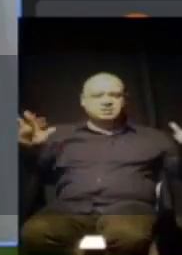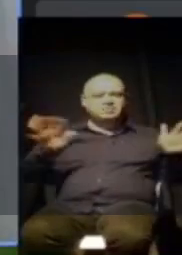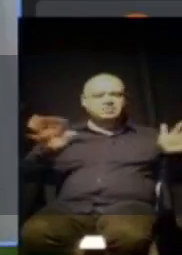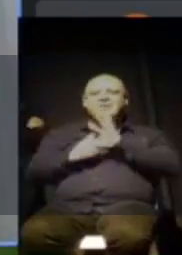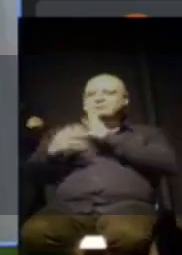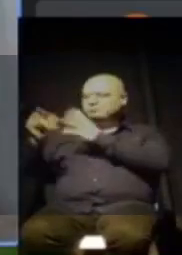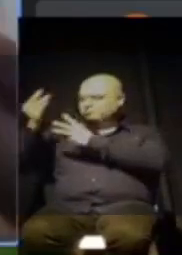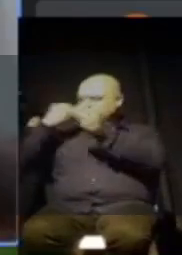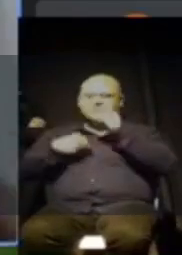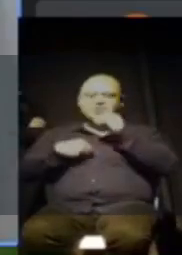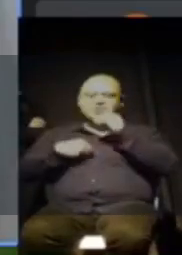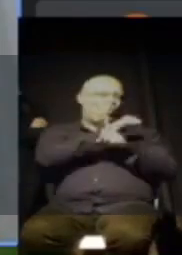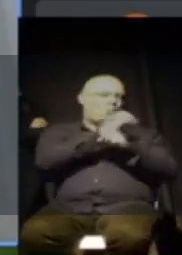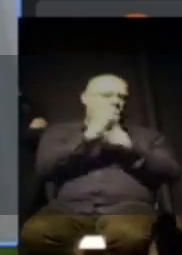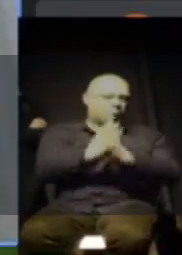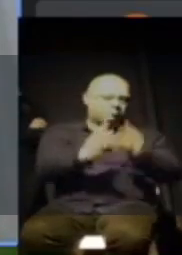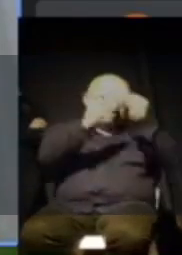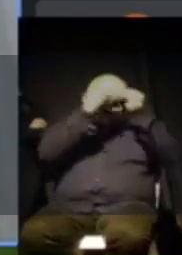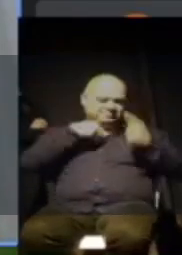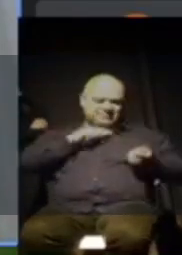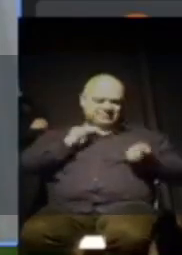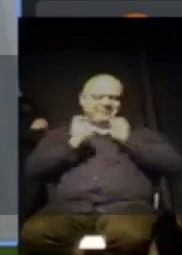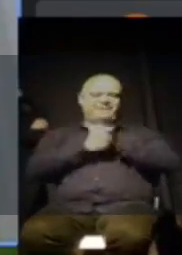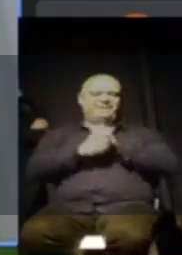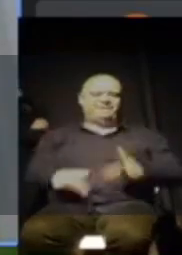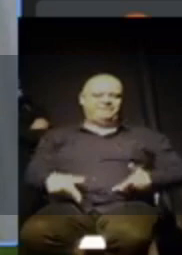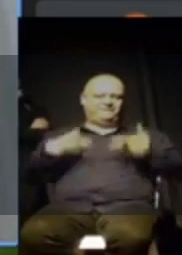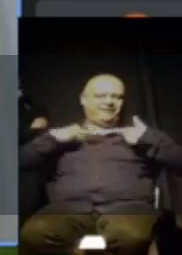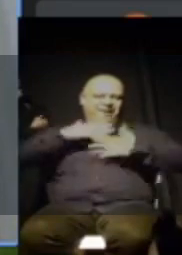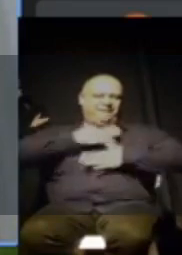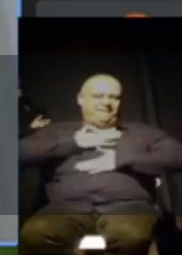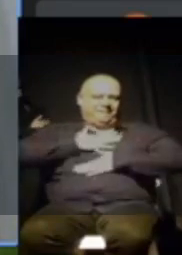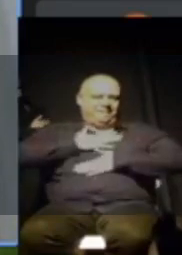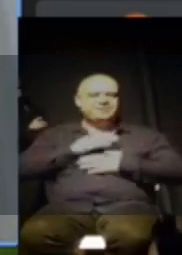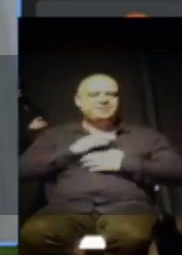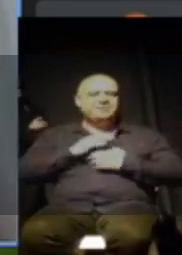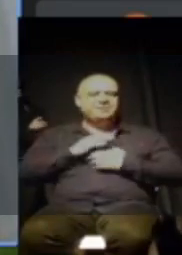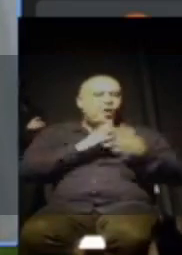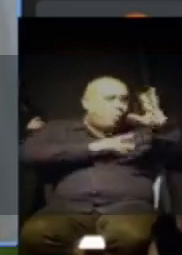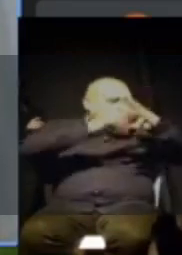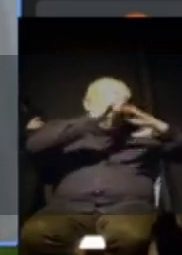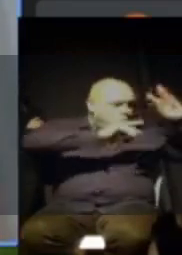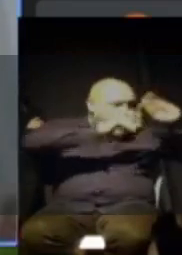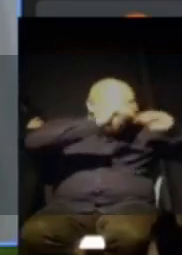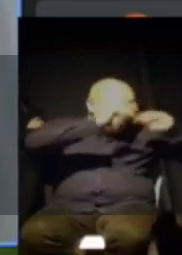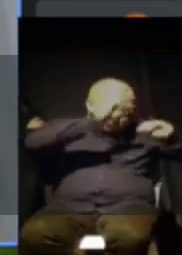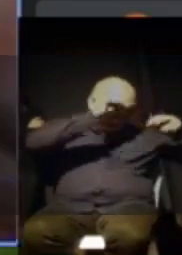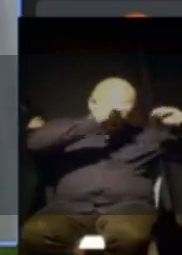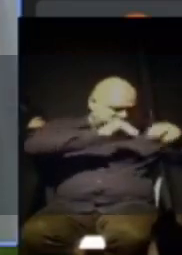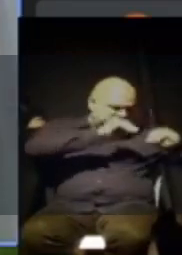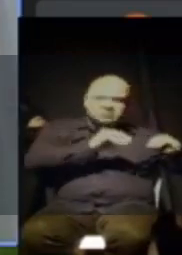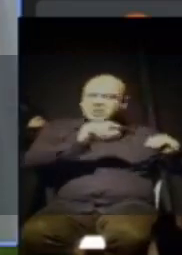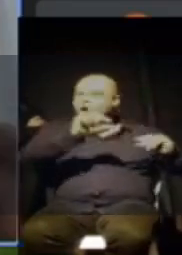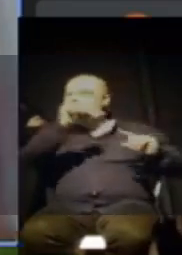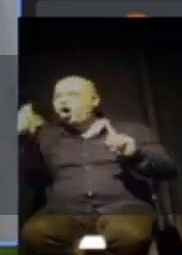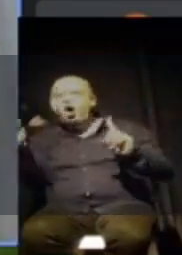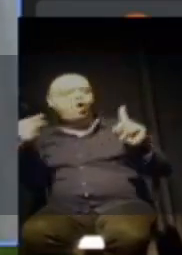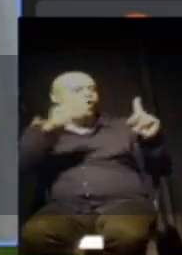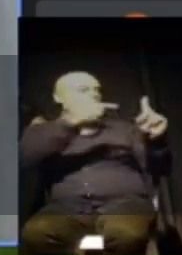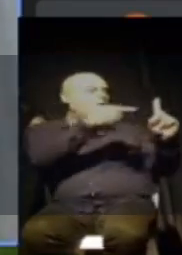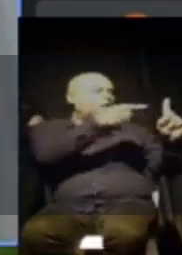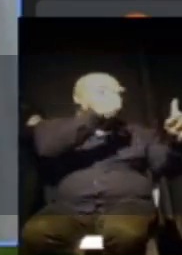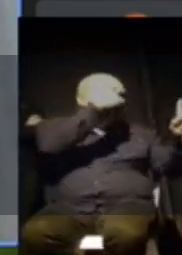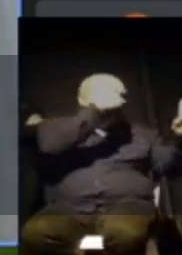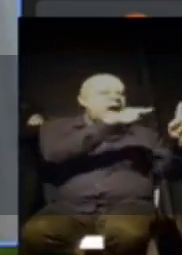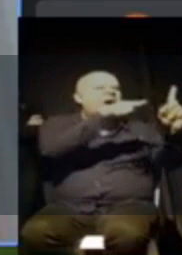nueva cultura y se modifica a sí misma. La persona construye un nuevo imaginario de sí sobre el otro, sobre lo otro, sobre la